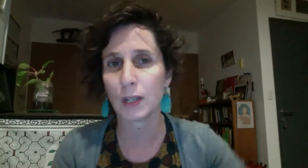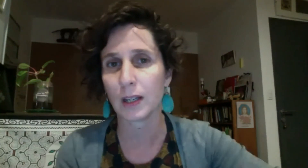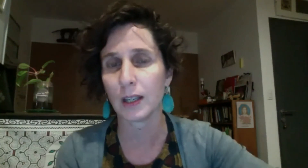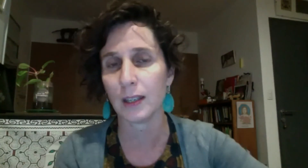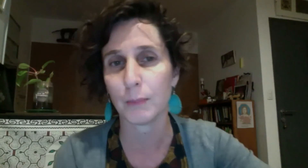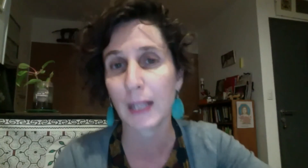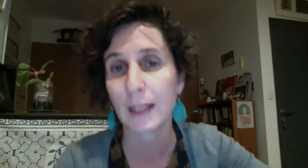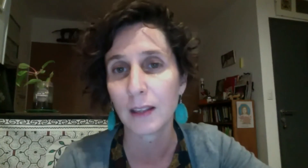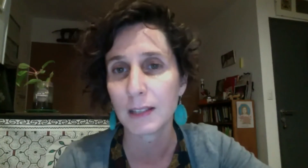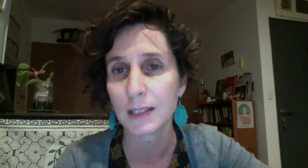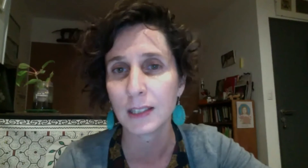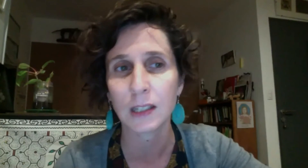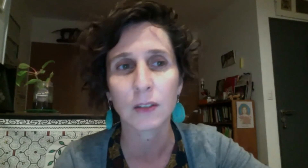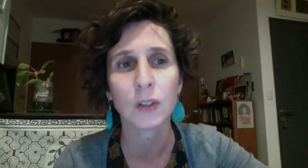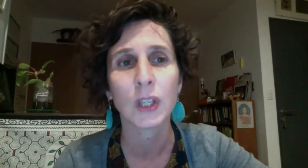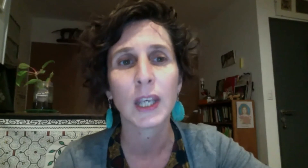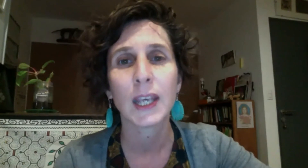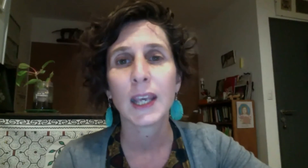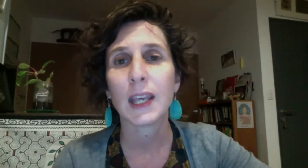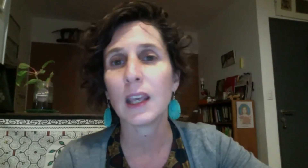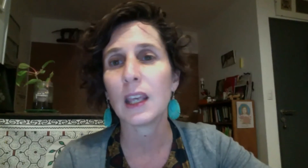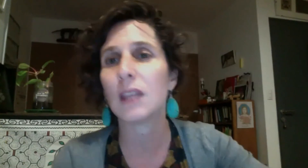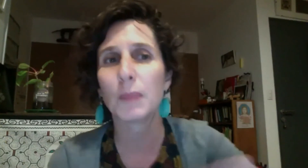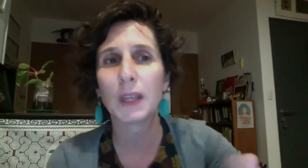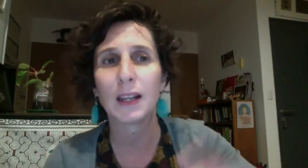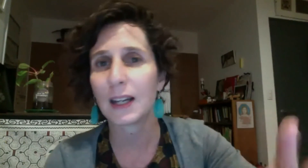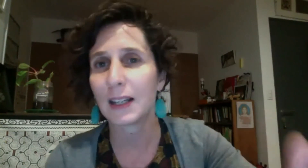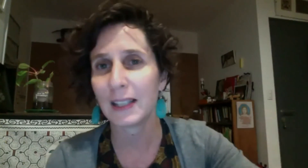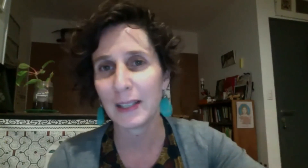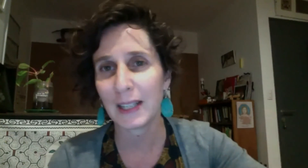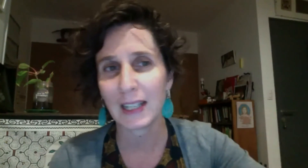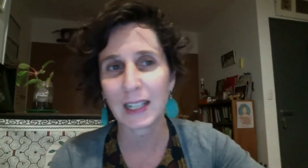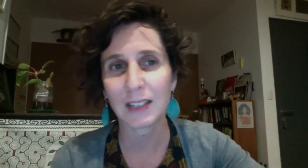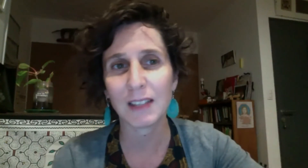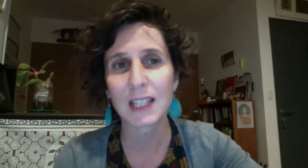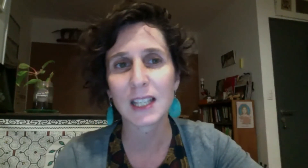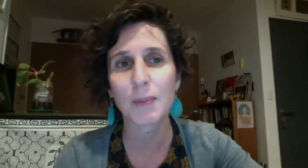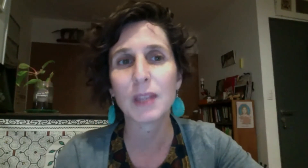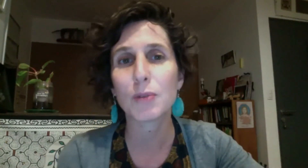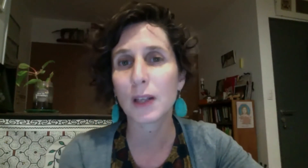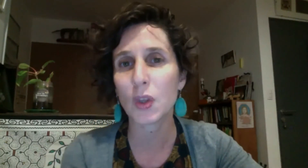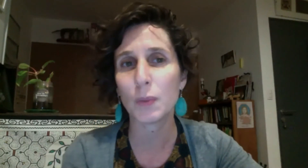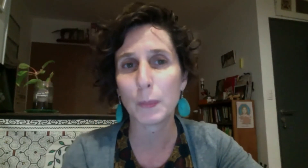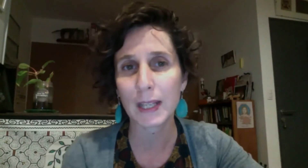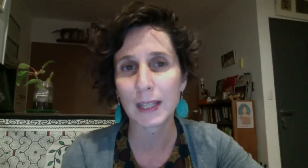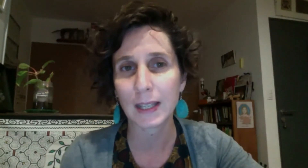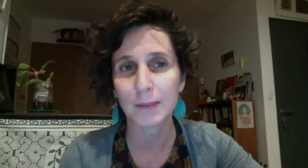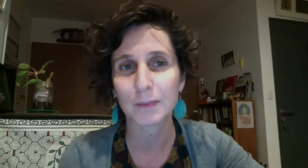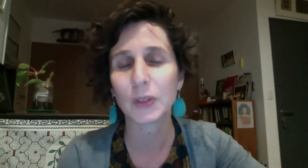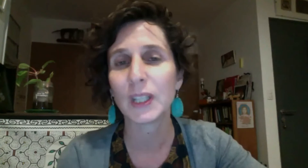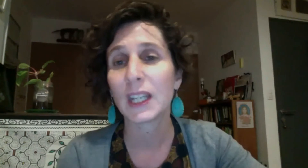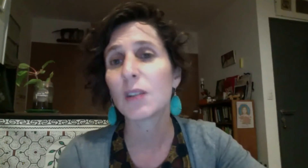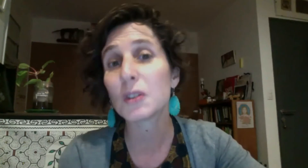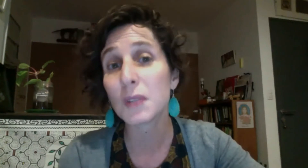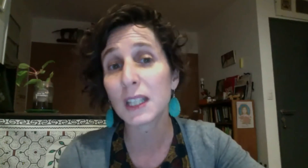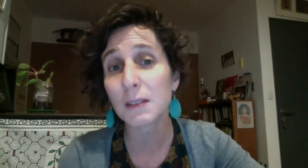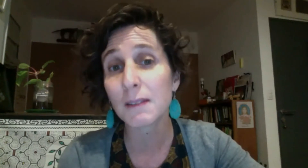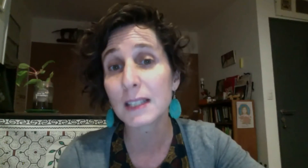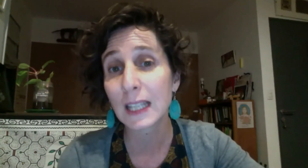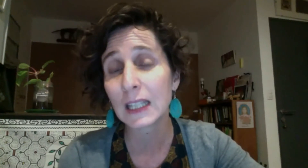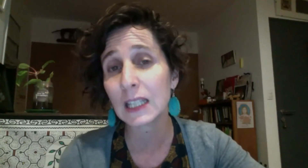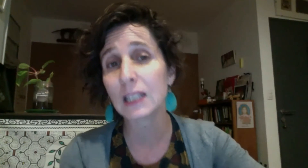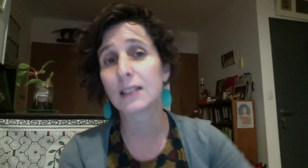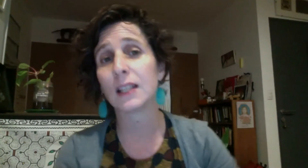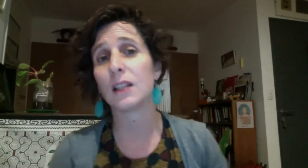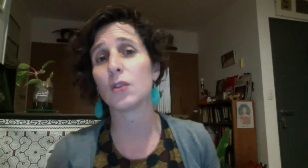de una prenda de vestir, ¿no? La actividad se llama Dibujando mi prenda, ¿no? Creo que es una actividad